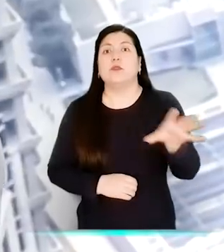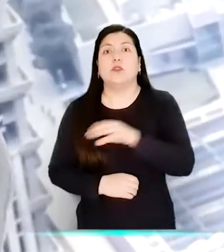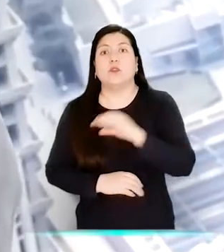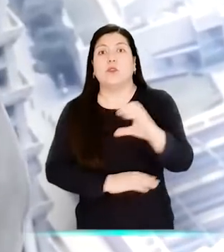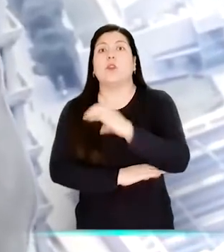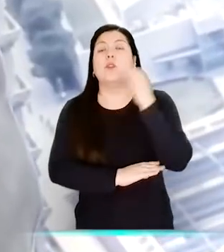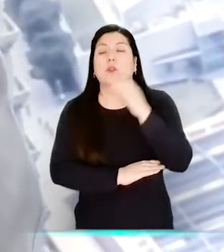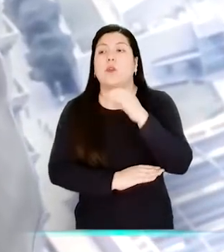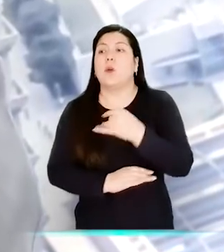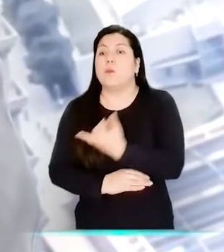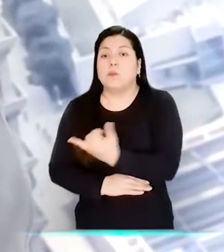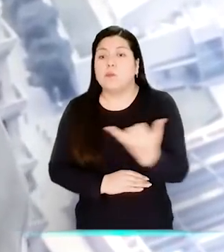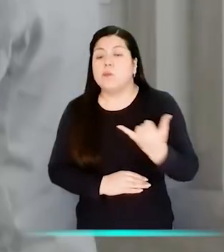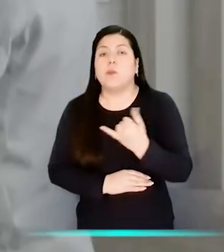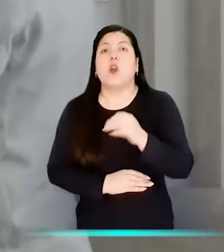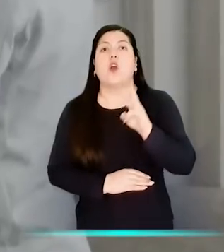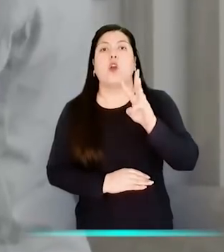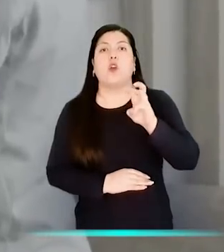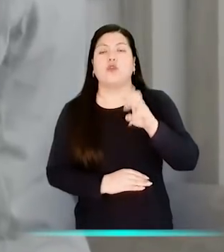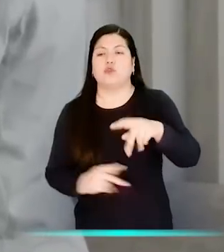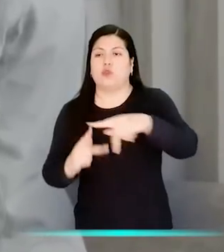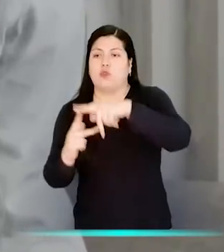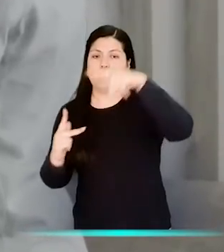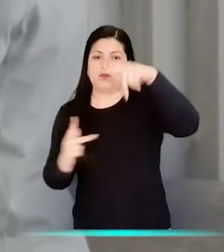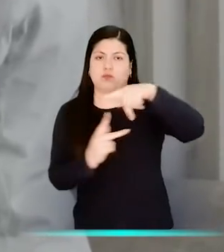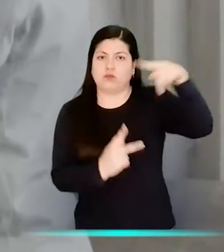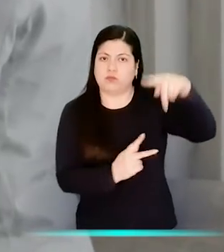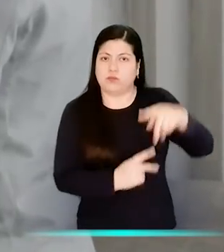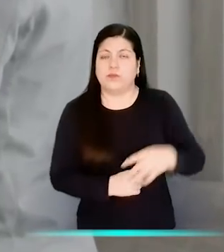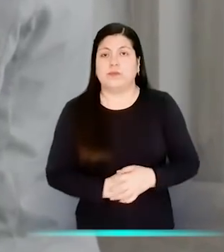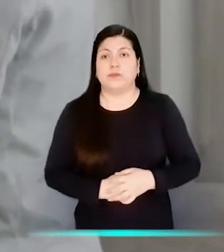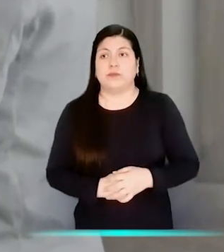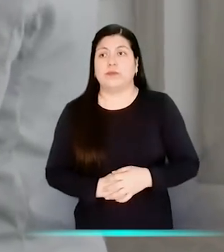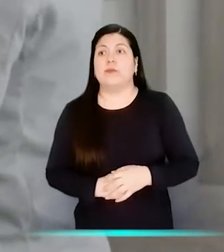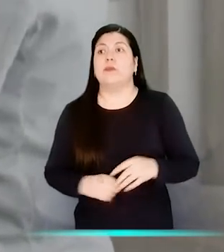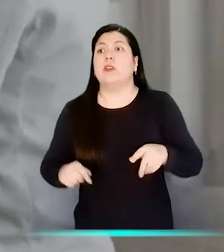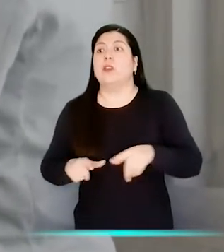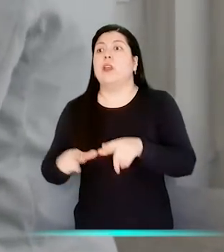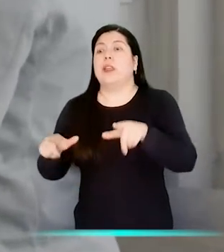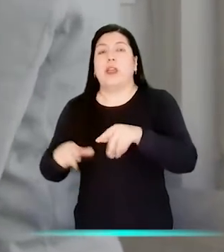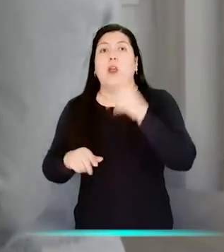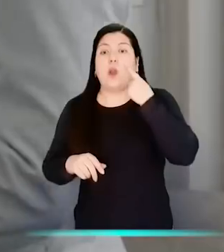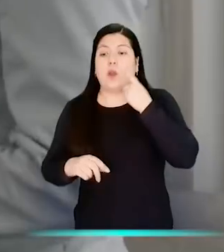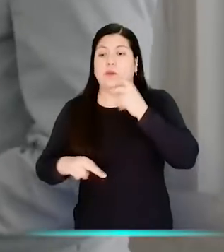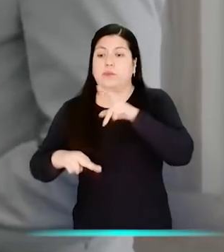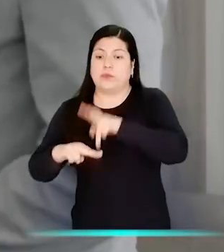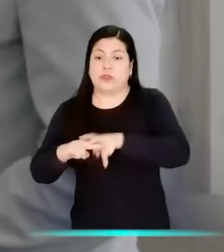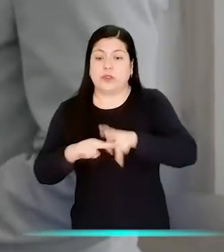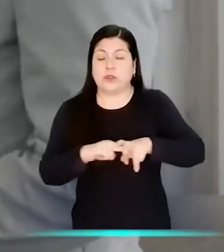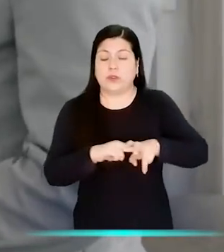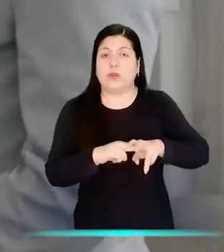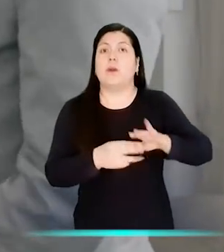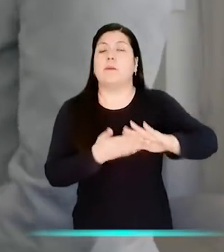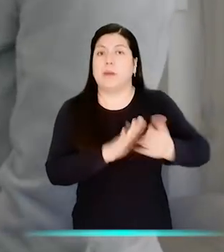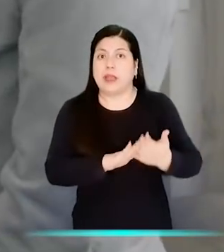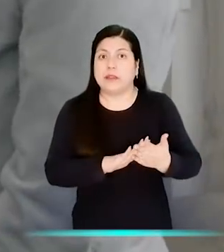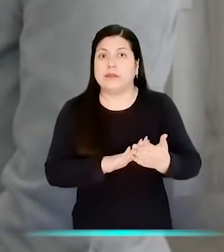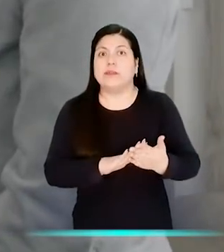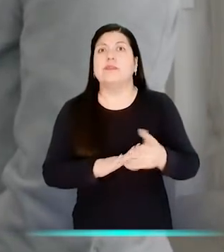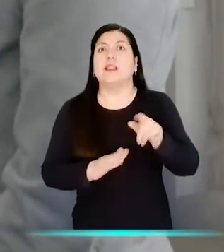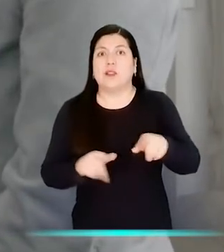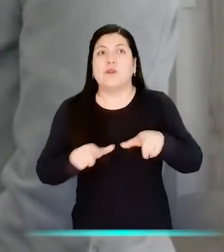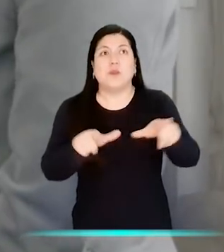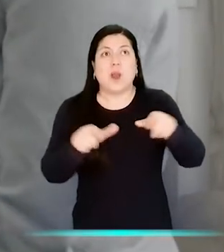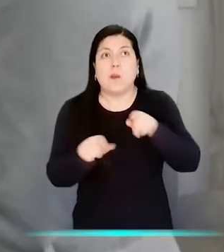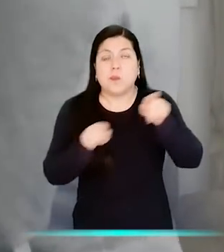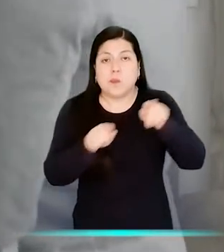Los colombianos van a encontrar en la mesa de votación 8 tarjetas electorales. En los sitios donde se elige la circunscripción transitoria especial